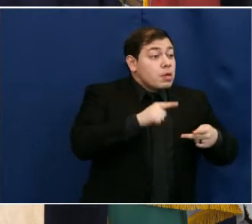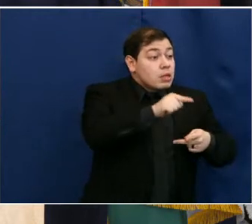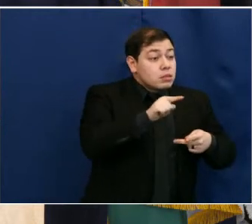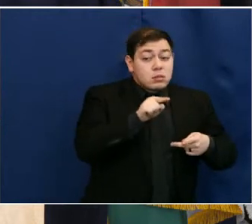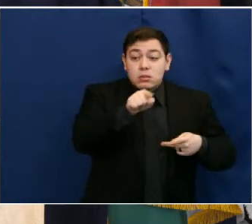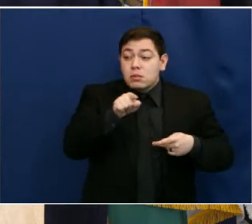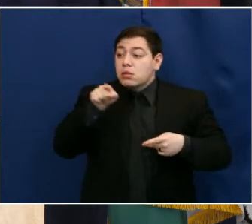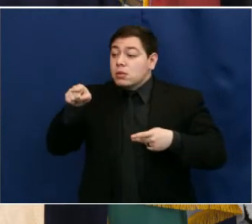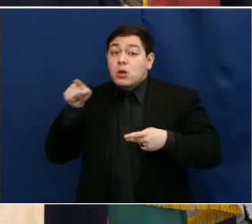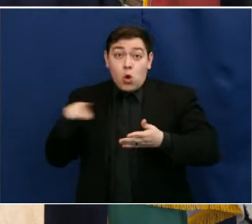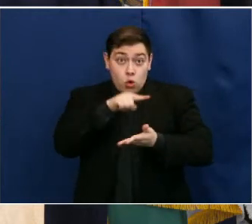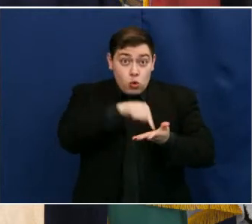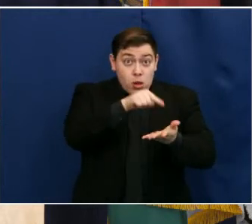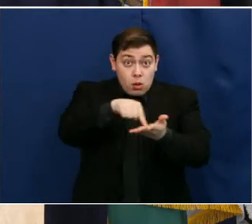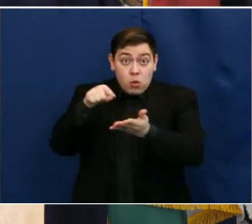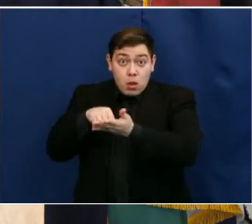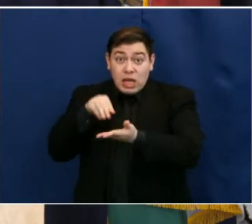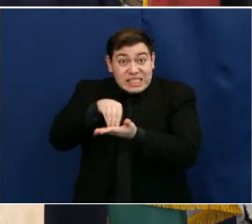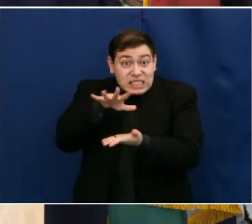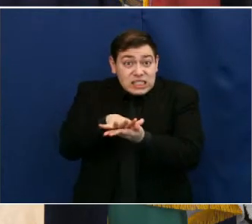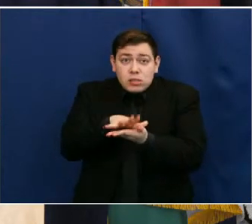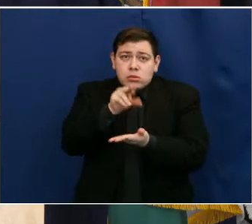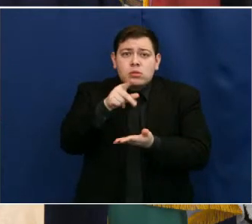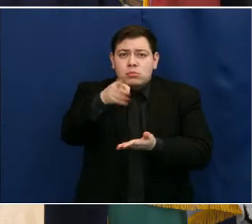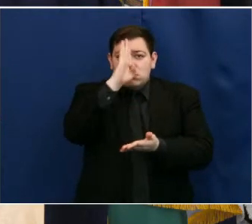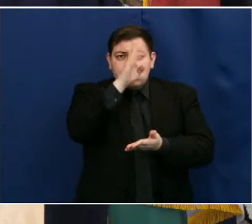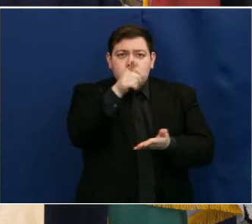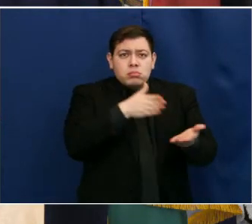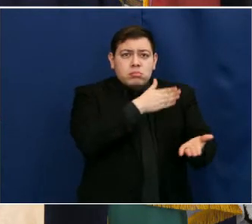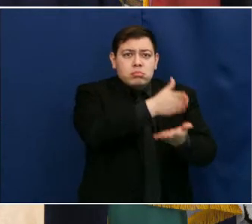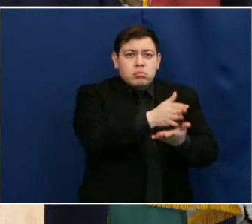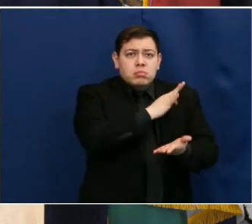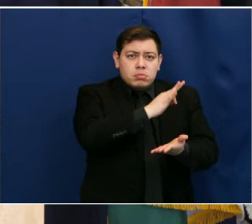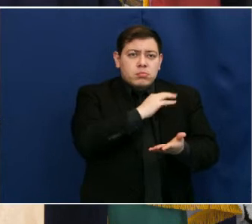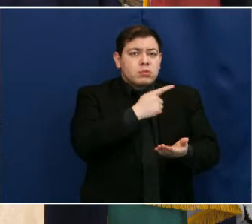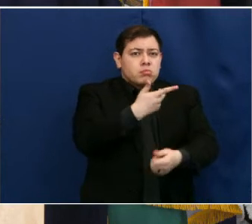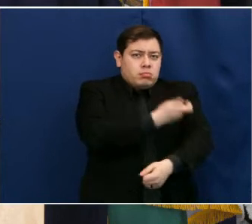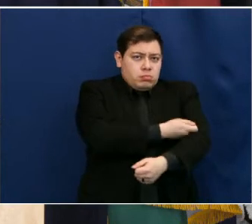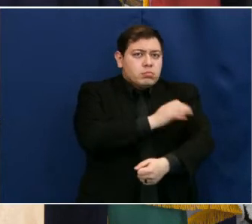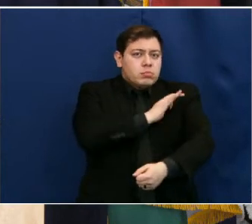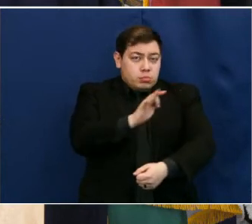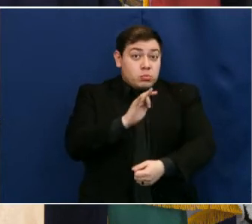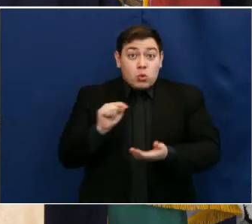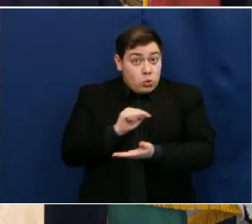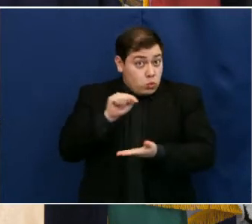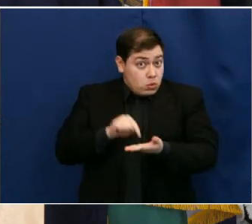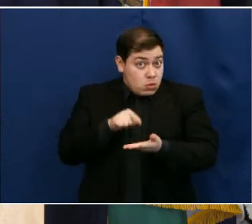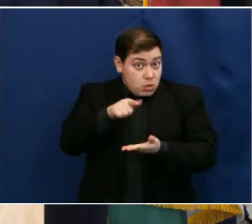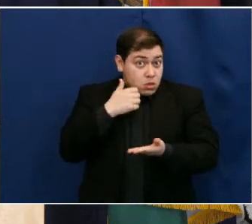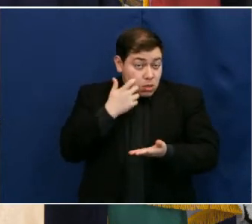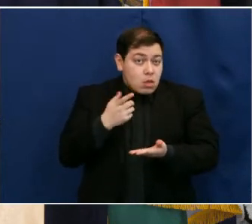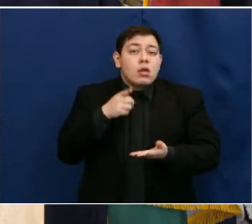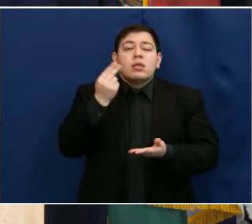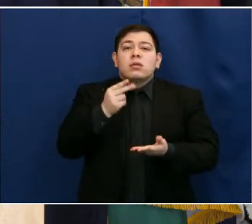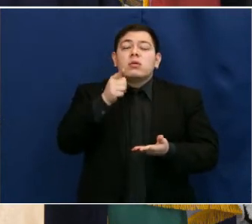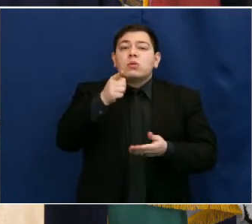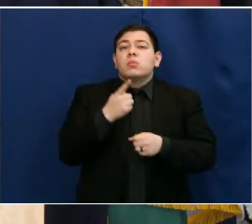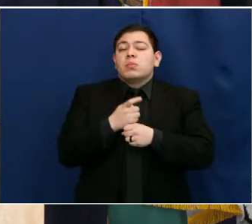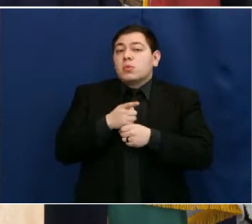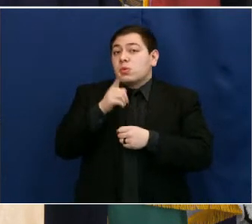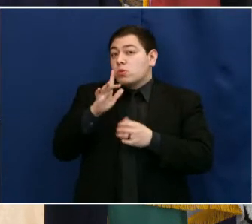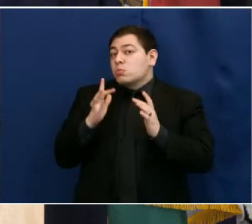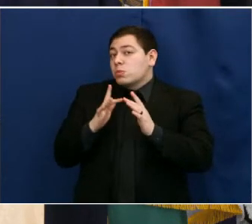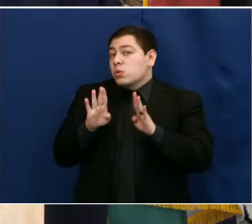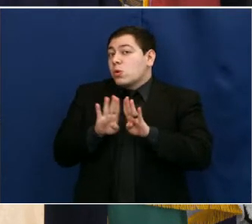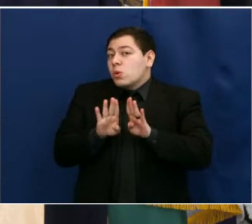lo posible para dar información a nuestras comunidades acerca de la vacuna, donde puede ir a obtener una vacuna. Entonces, empezando este mes, tenemos